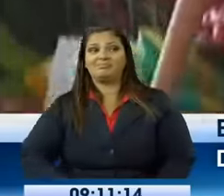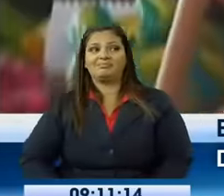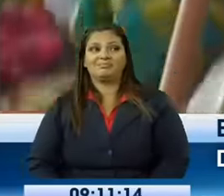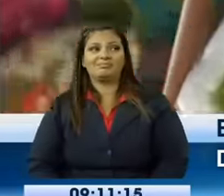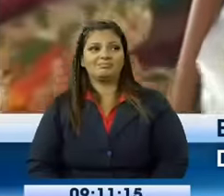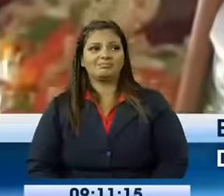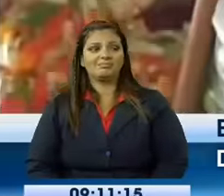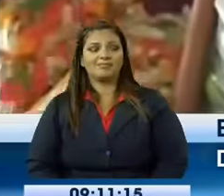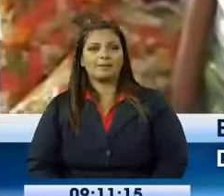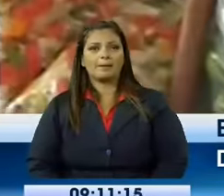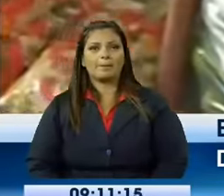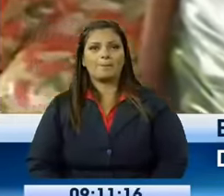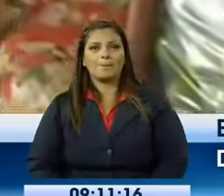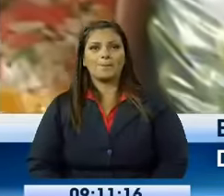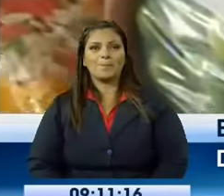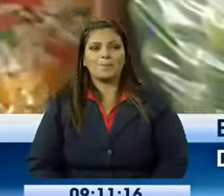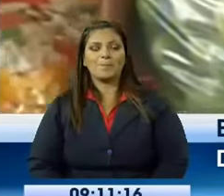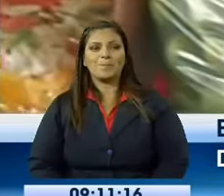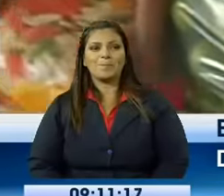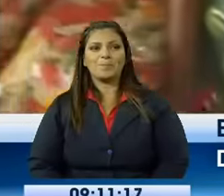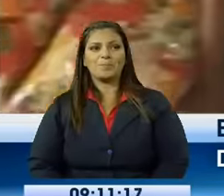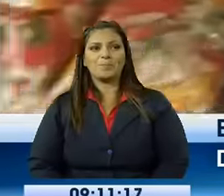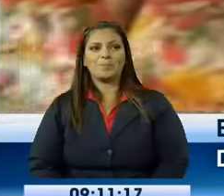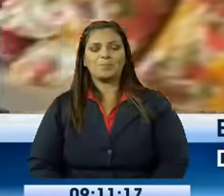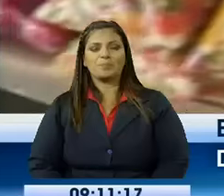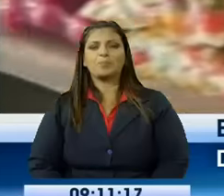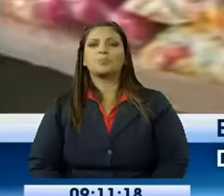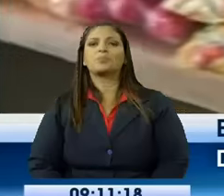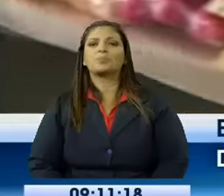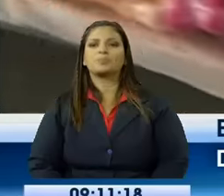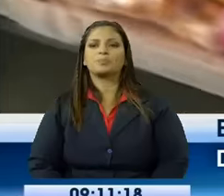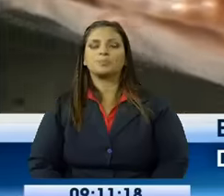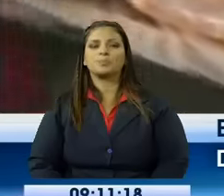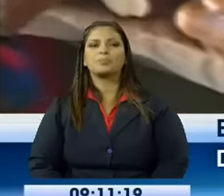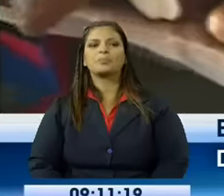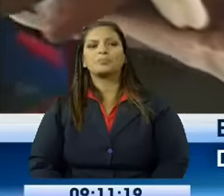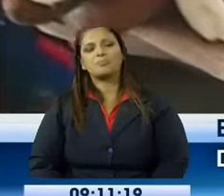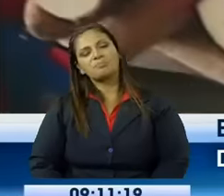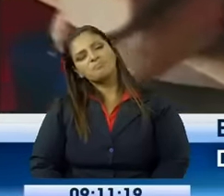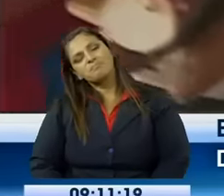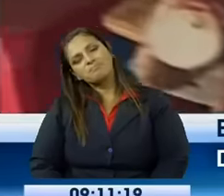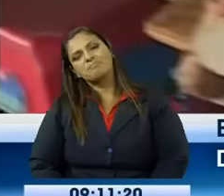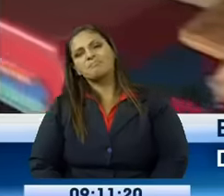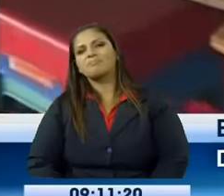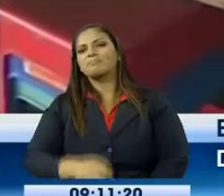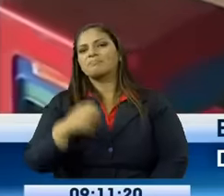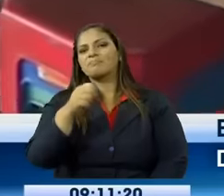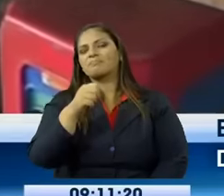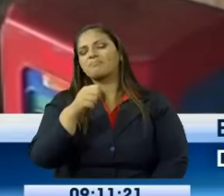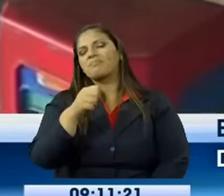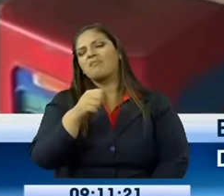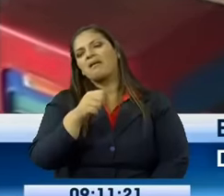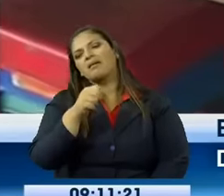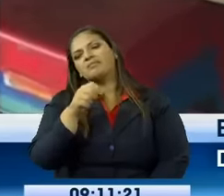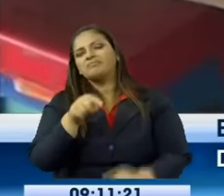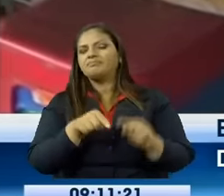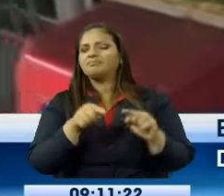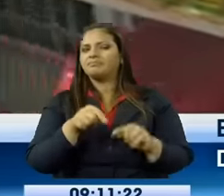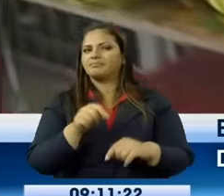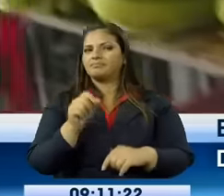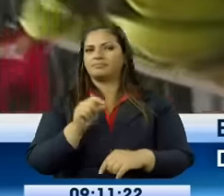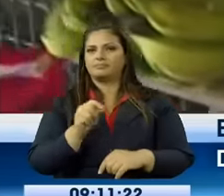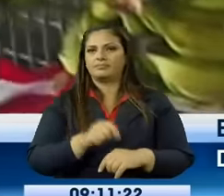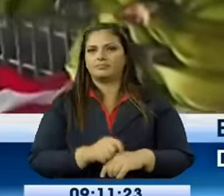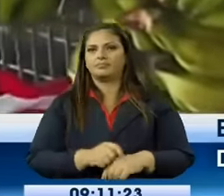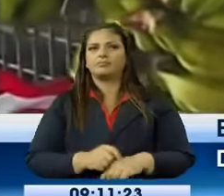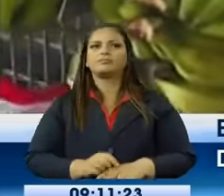Yo tengo que decirlo... Bueno, lo que sí a lo mejor quiere decir el señor es que... Por ejemplo, a